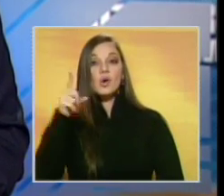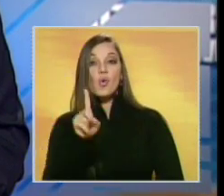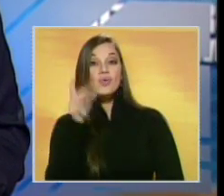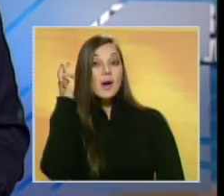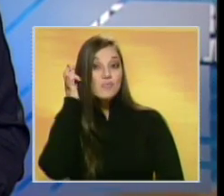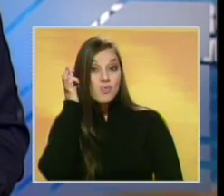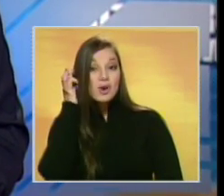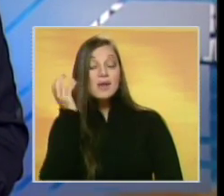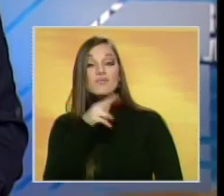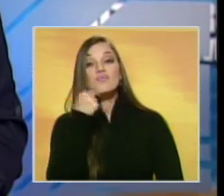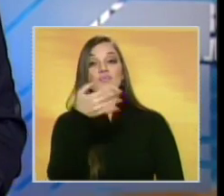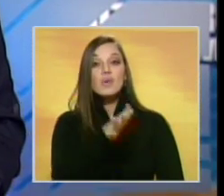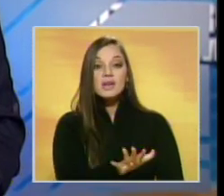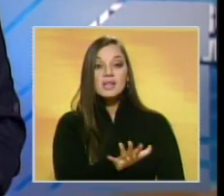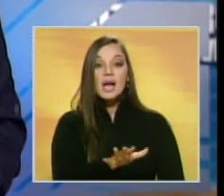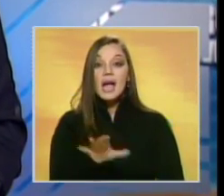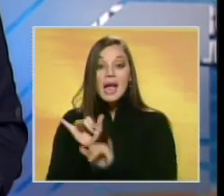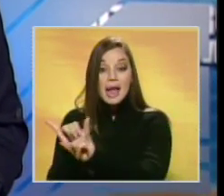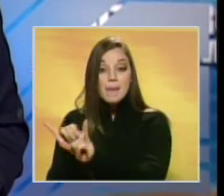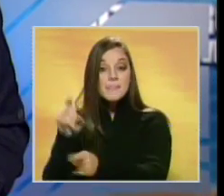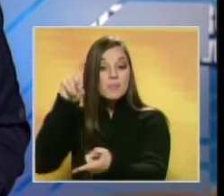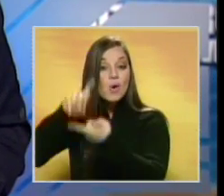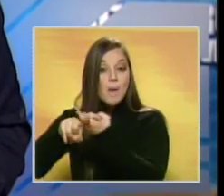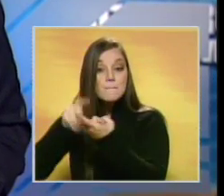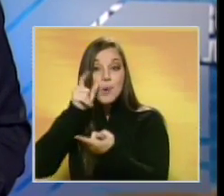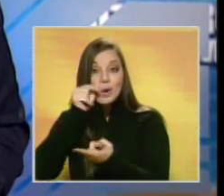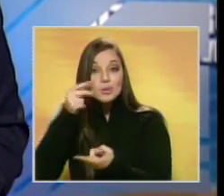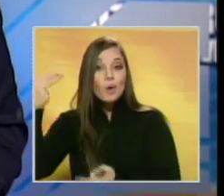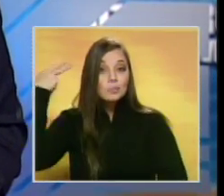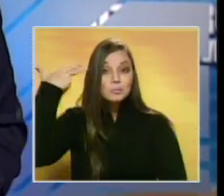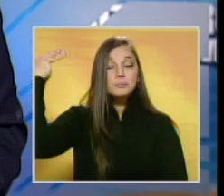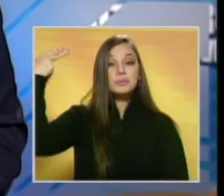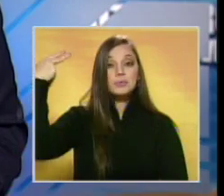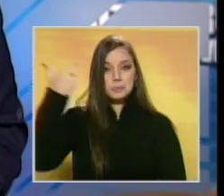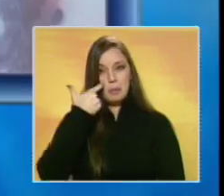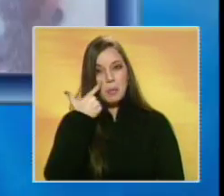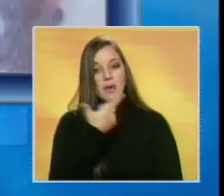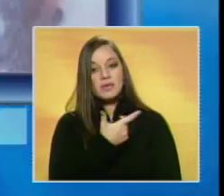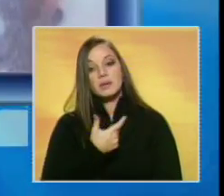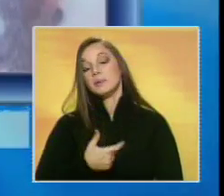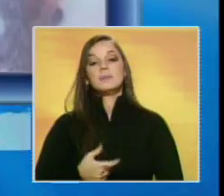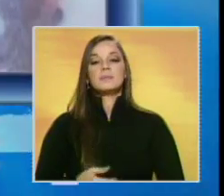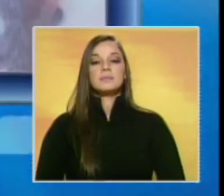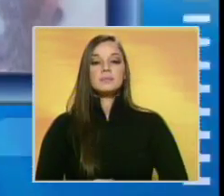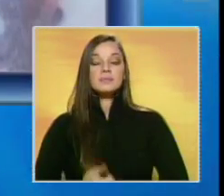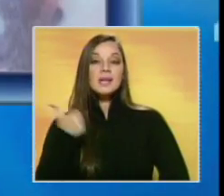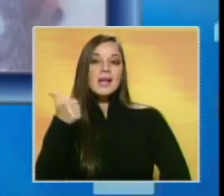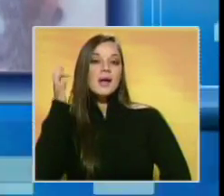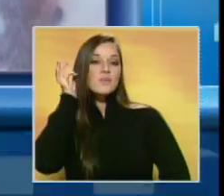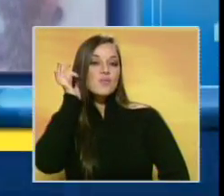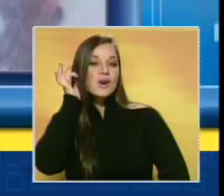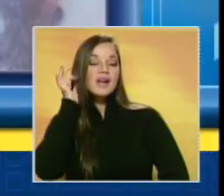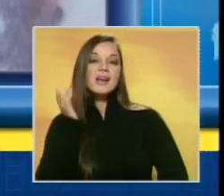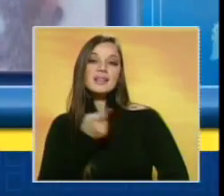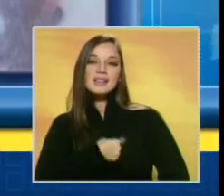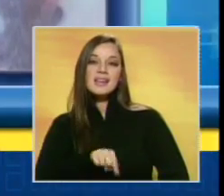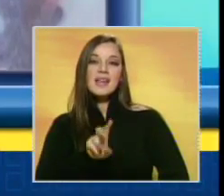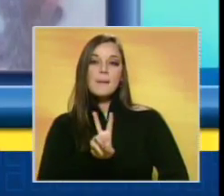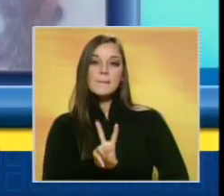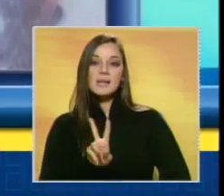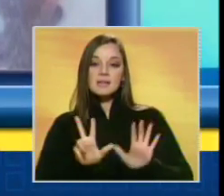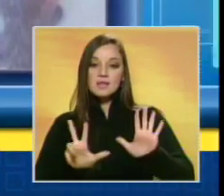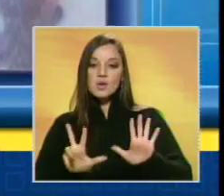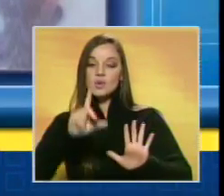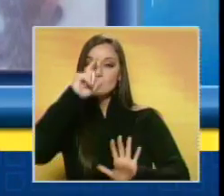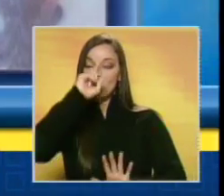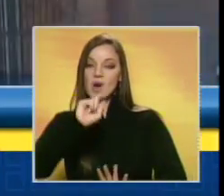mujer. El victimario fue su propio esposo. Nina Martínez con los detalles. Luisana del Valle Noriega, de 28 años, perdió